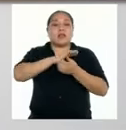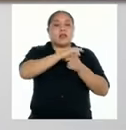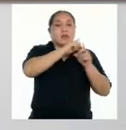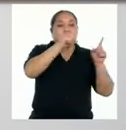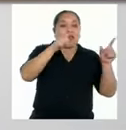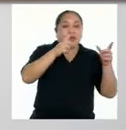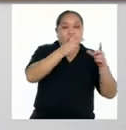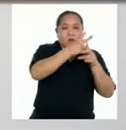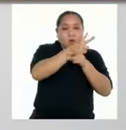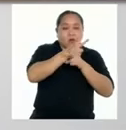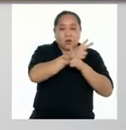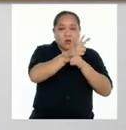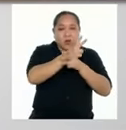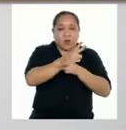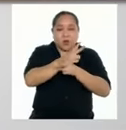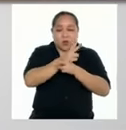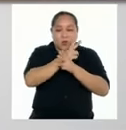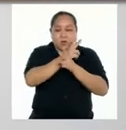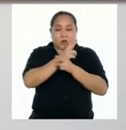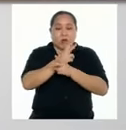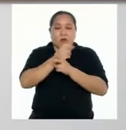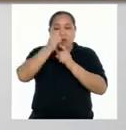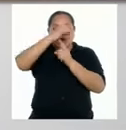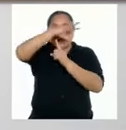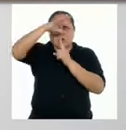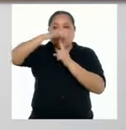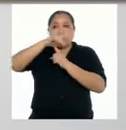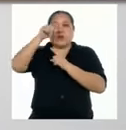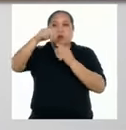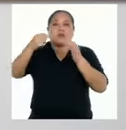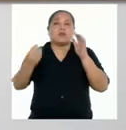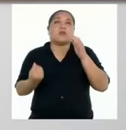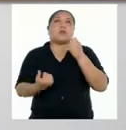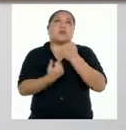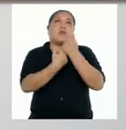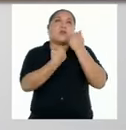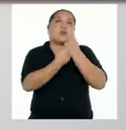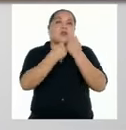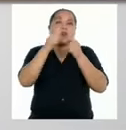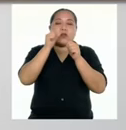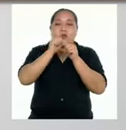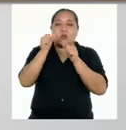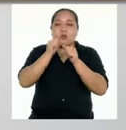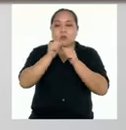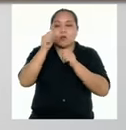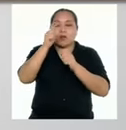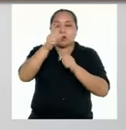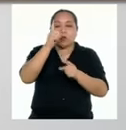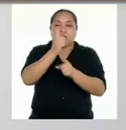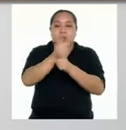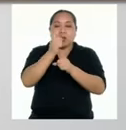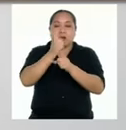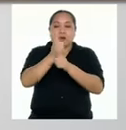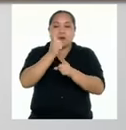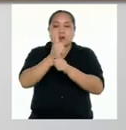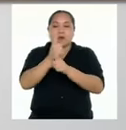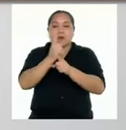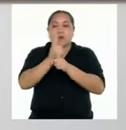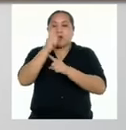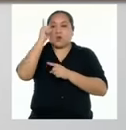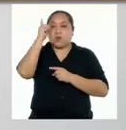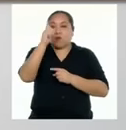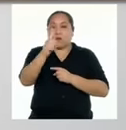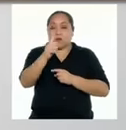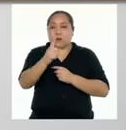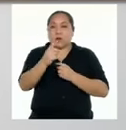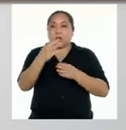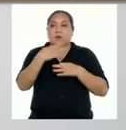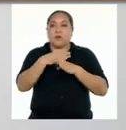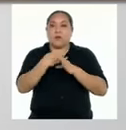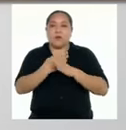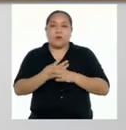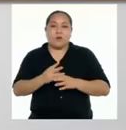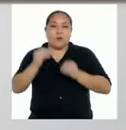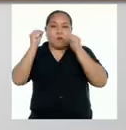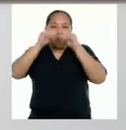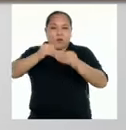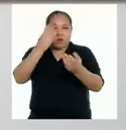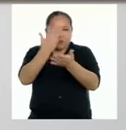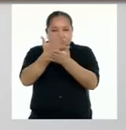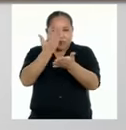cuidado del ambiente, y te has apoyado en cifras y las declaraciones de una entidad para